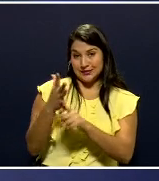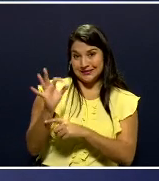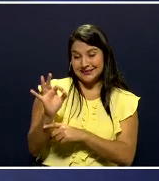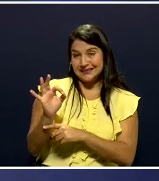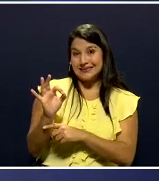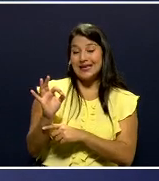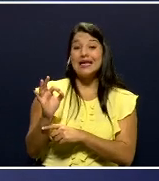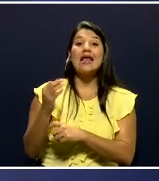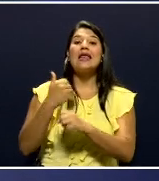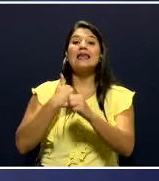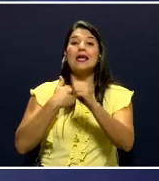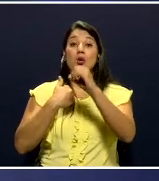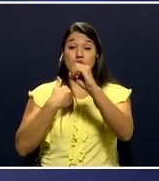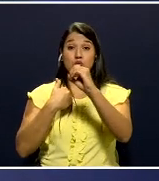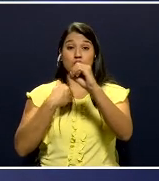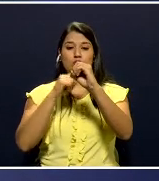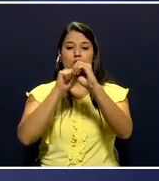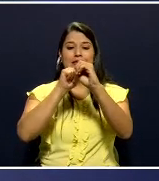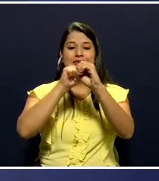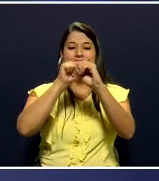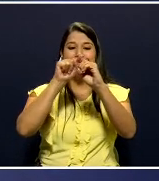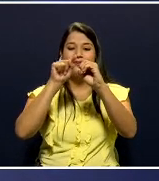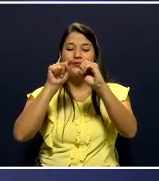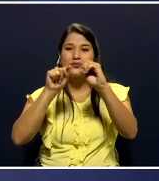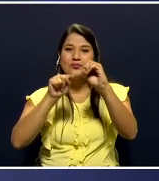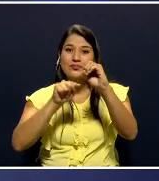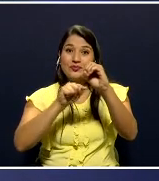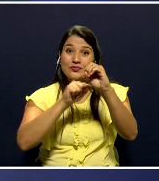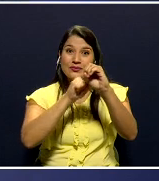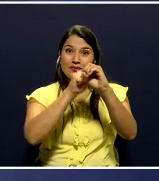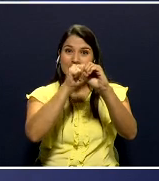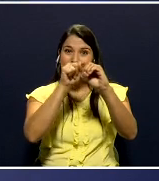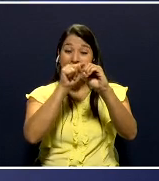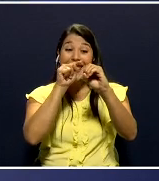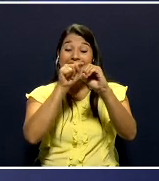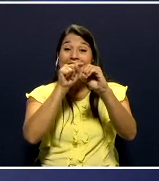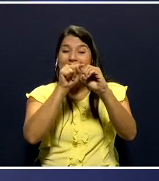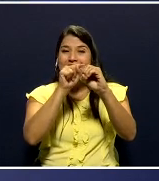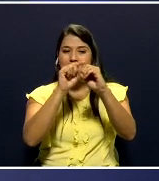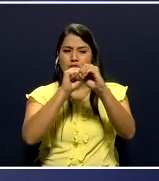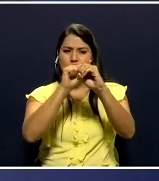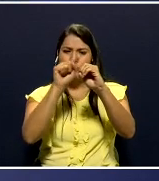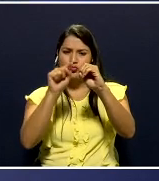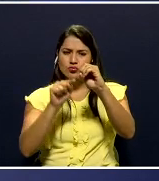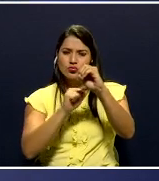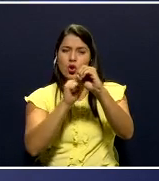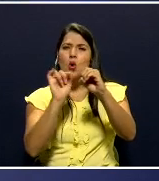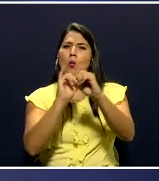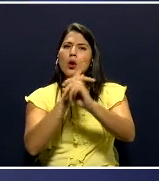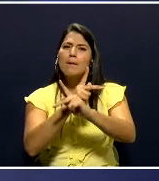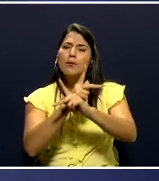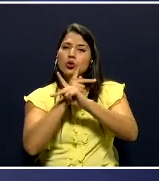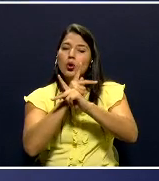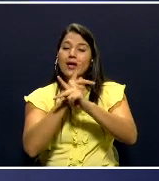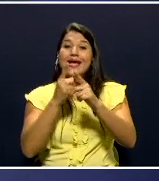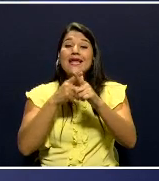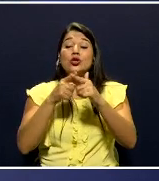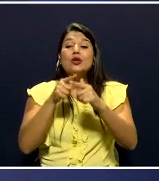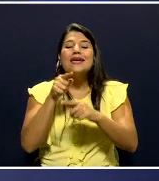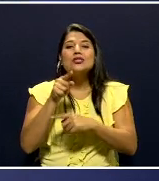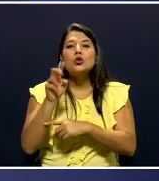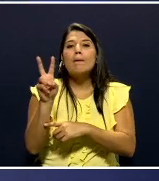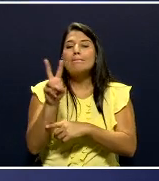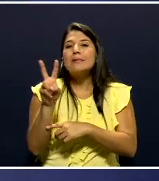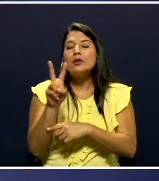una membrana que rodea la partícula viral. Y eso hace que estos virus sean relativamente lábiles